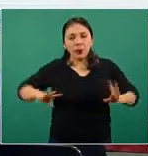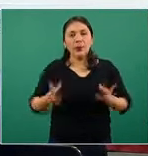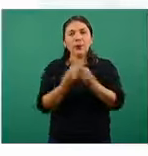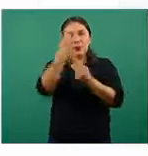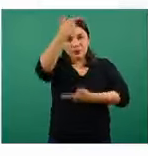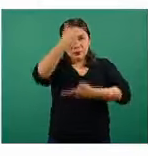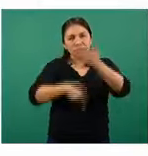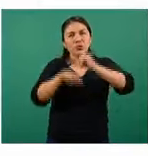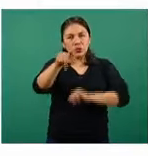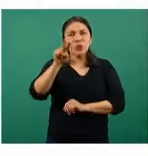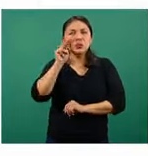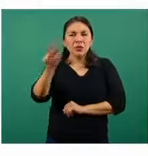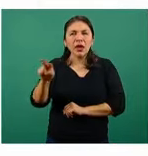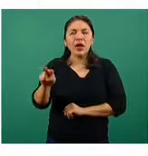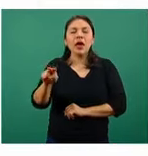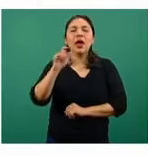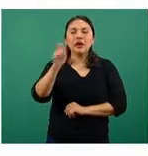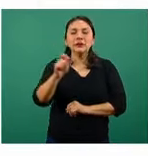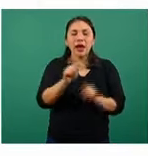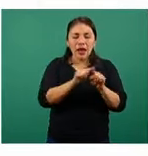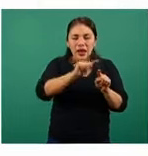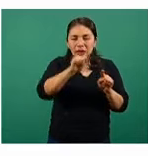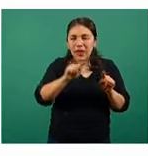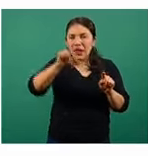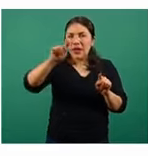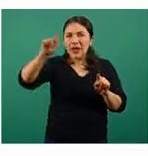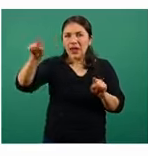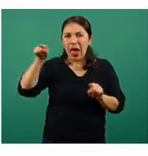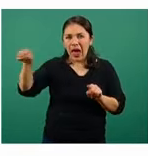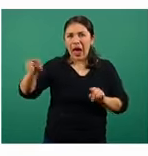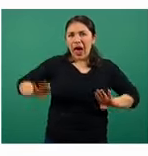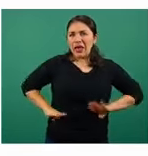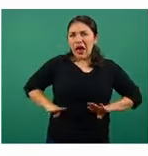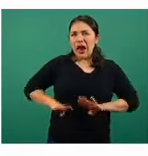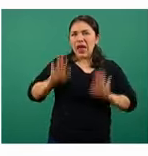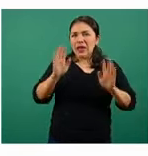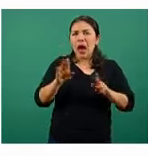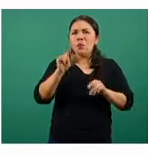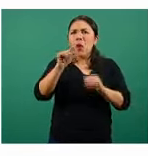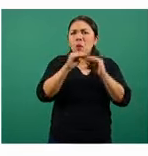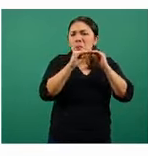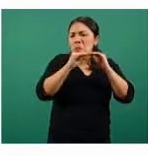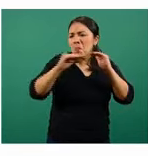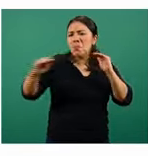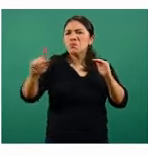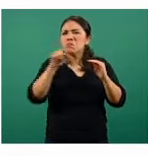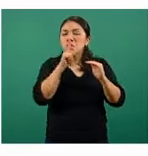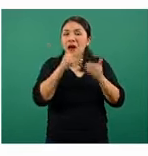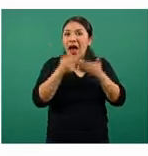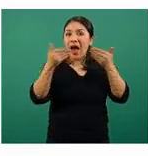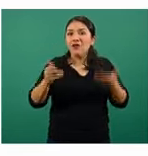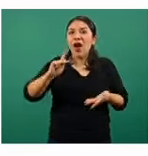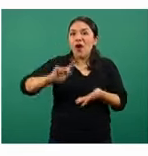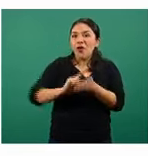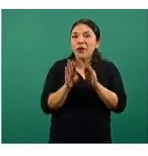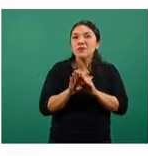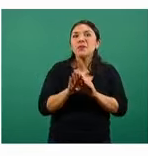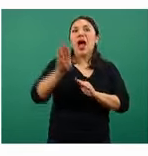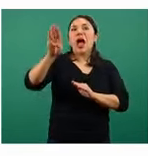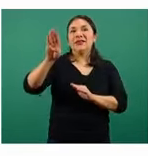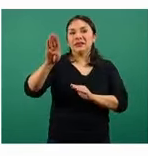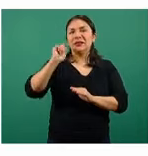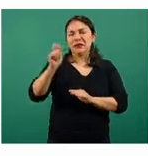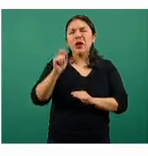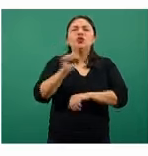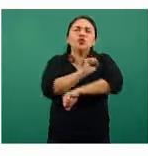Como pueden ver, de la línea en la tendencia que llevábamos ya un poco plana, nuevamente empieza a haber un incremento, todavía